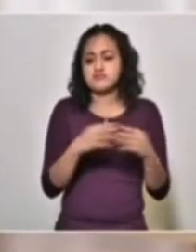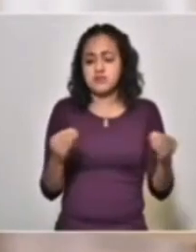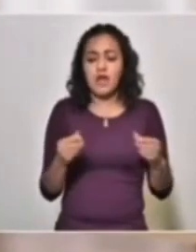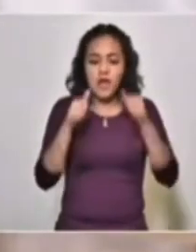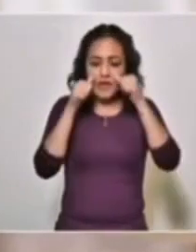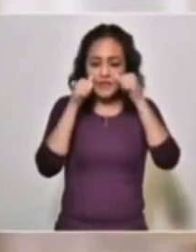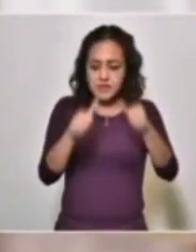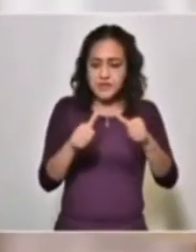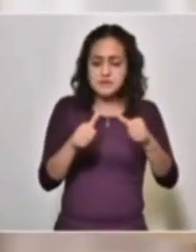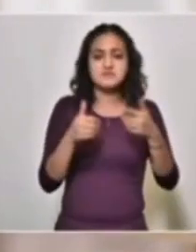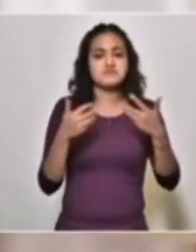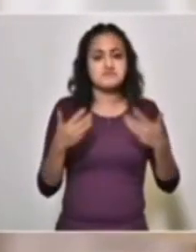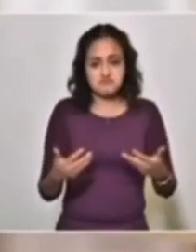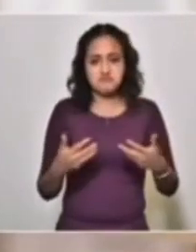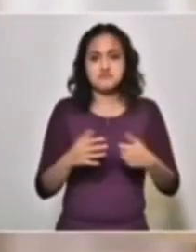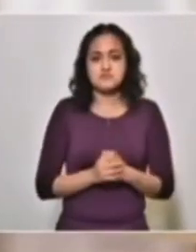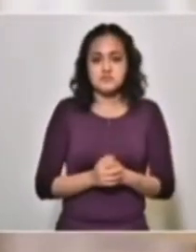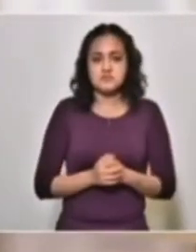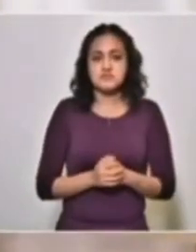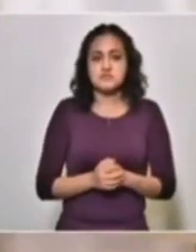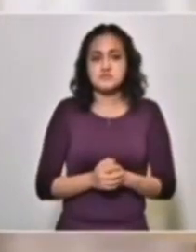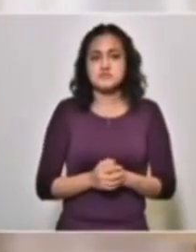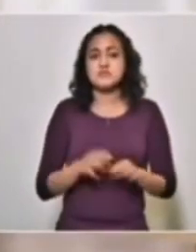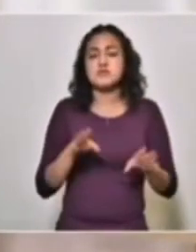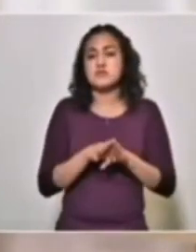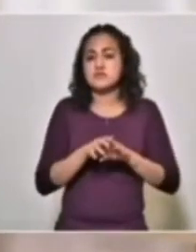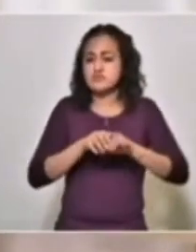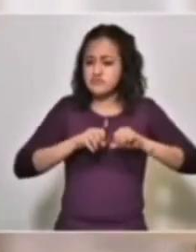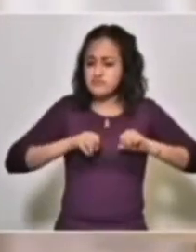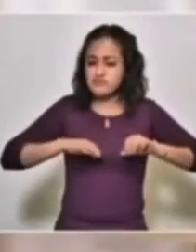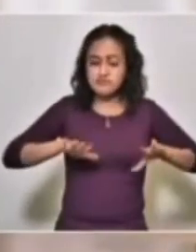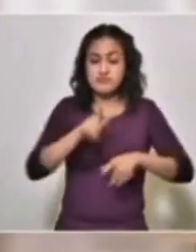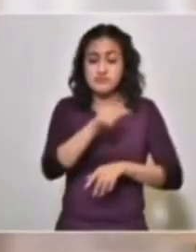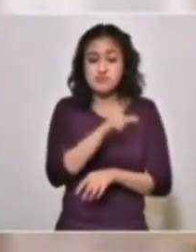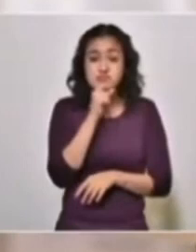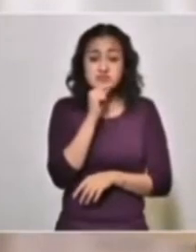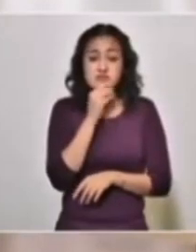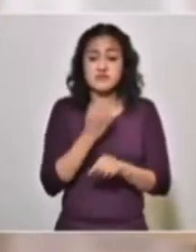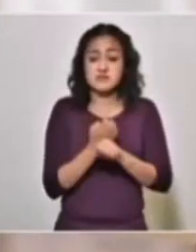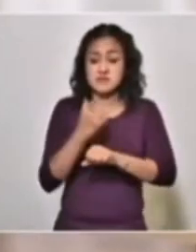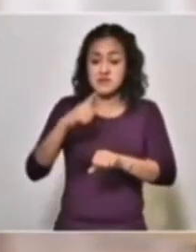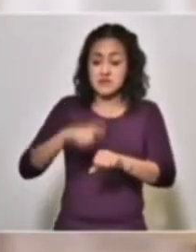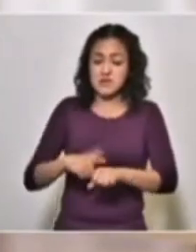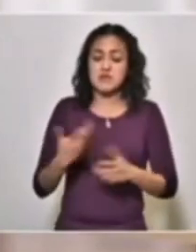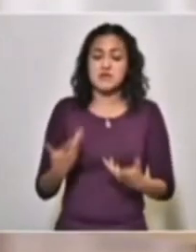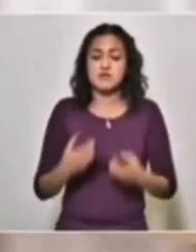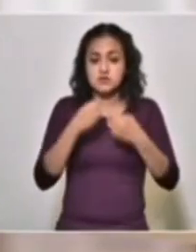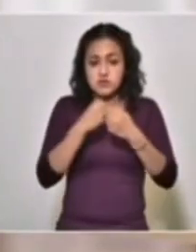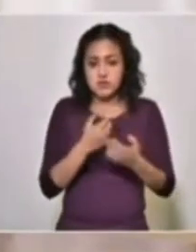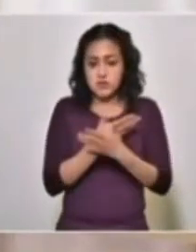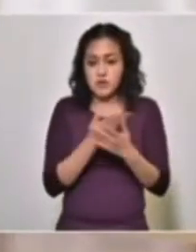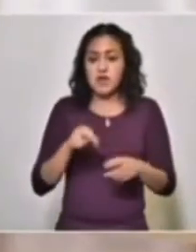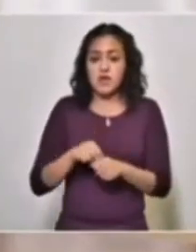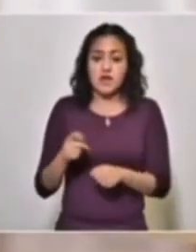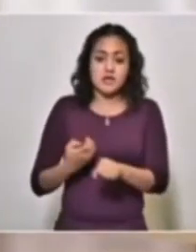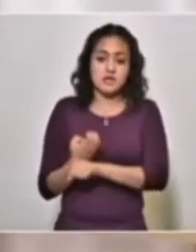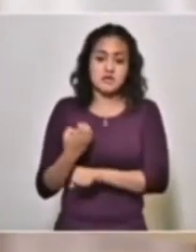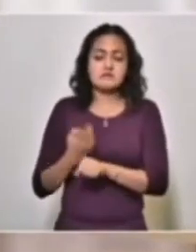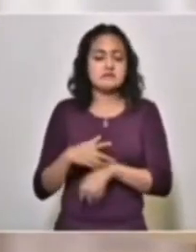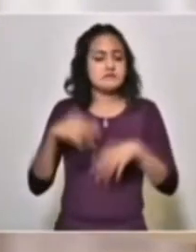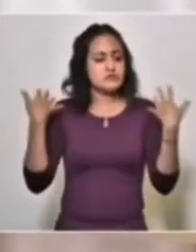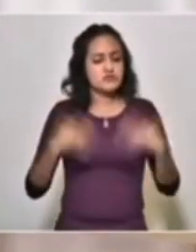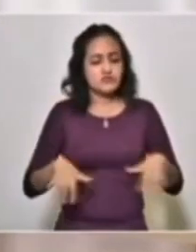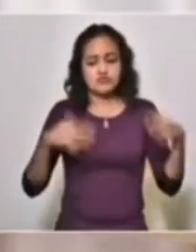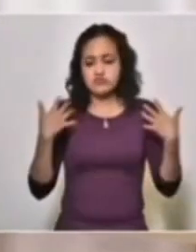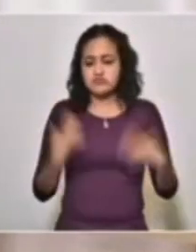atendidos un buen despliegue de las de la policía estatal de la seguridad pública del estado impresionante